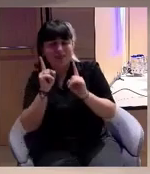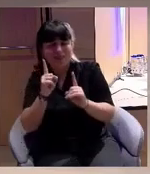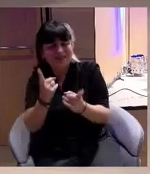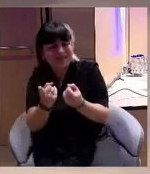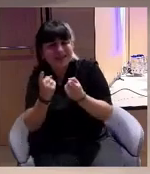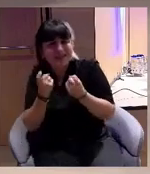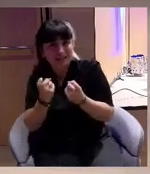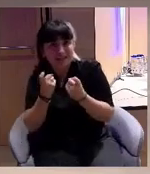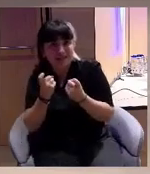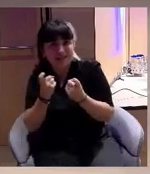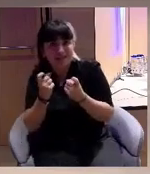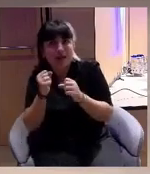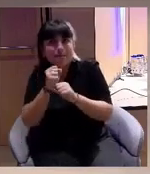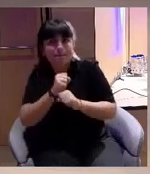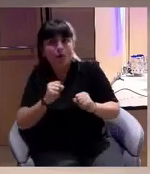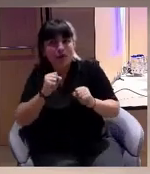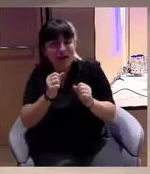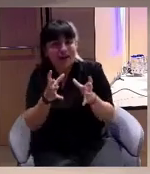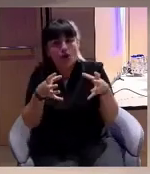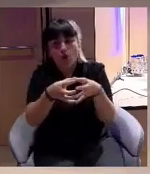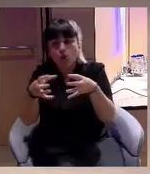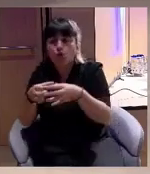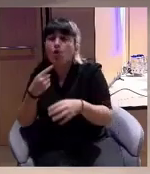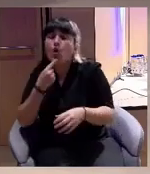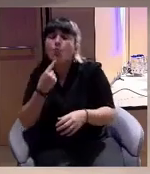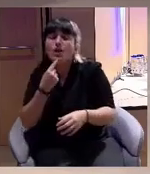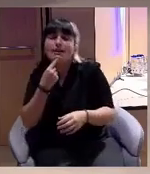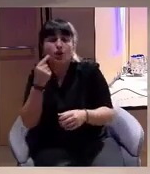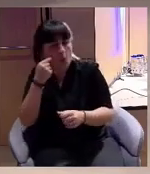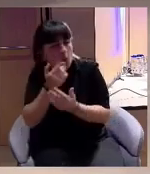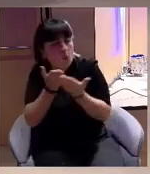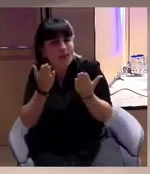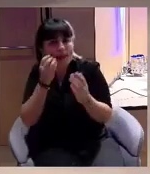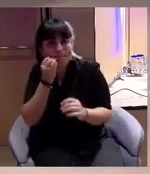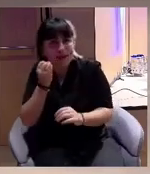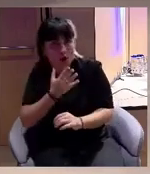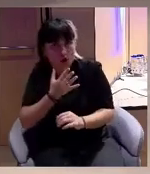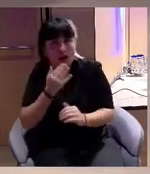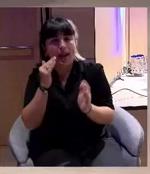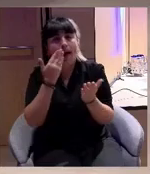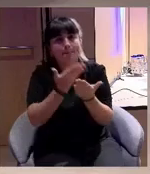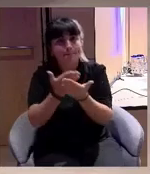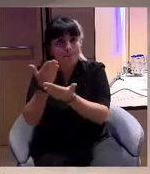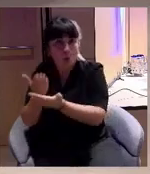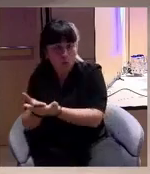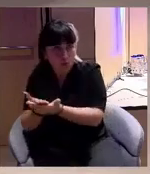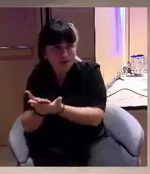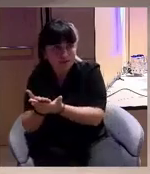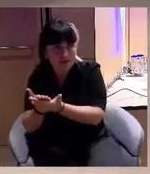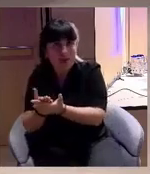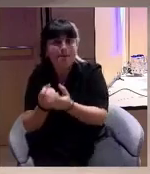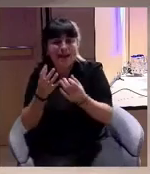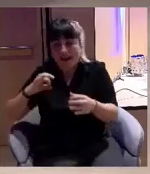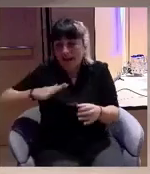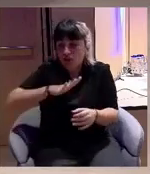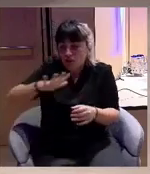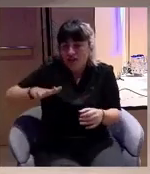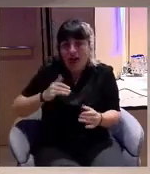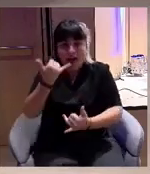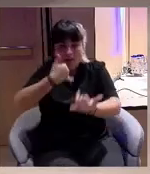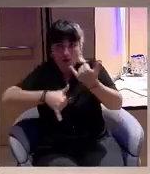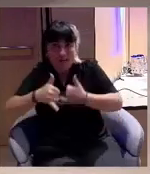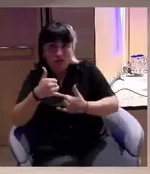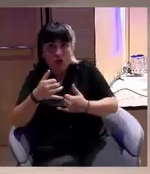ejemplo sus propuestas Entonces ese es me parece que es un primer componente de de la discusión